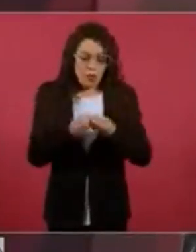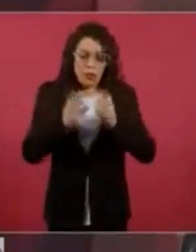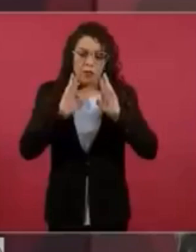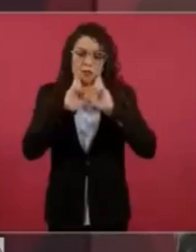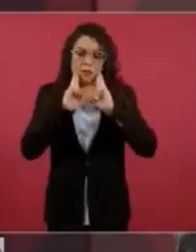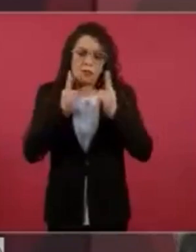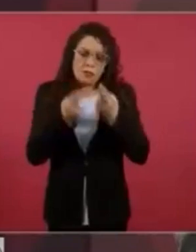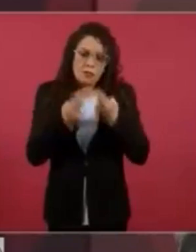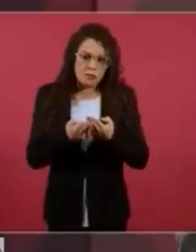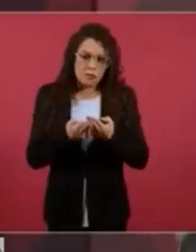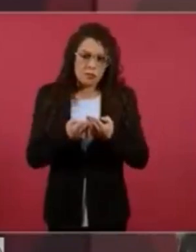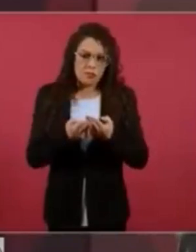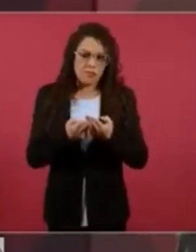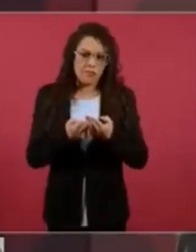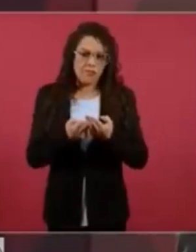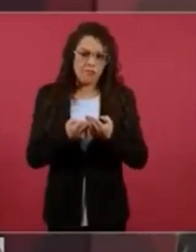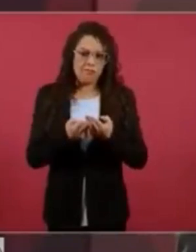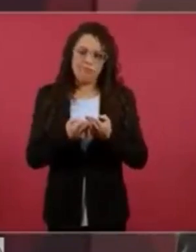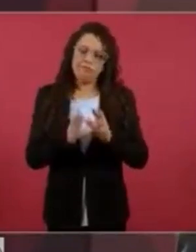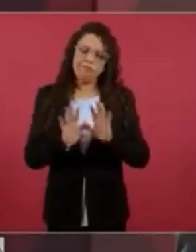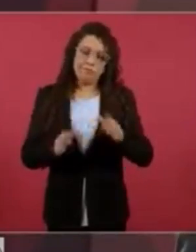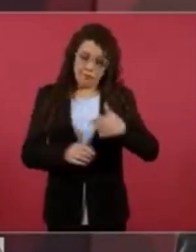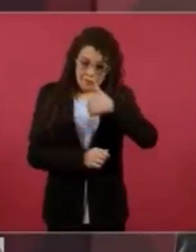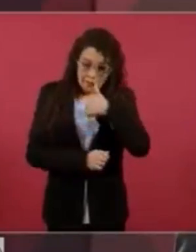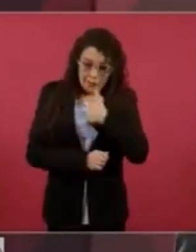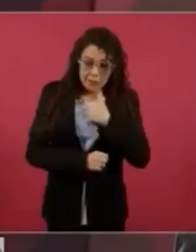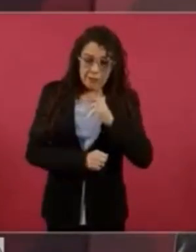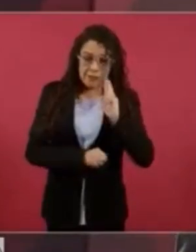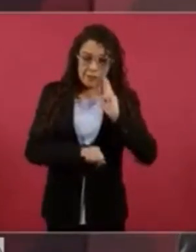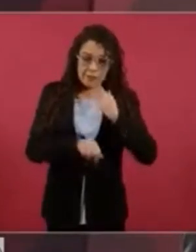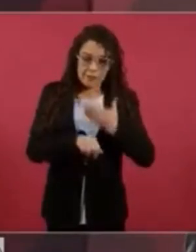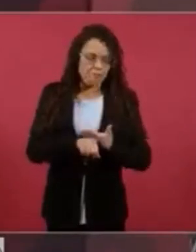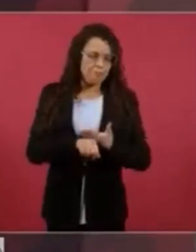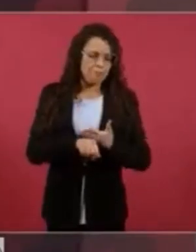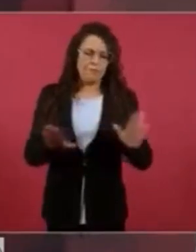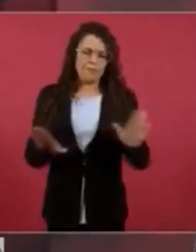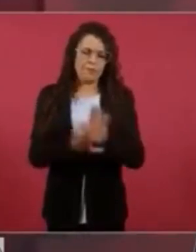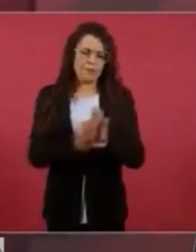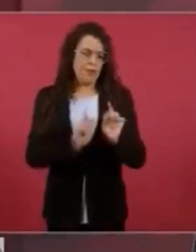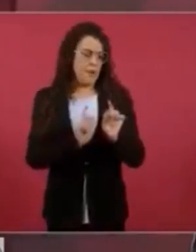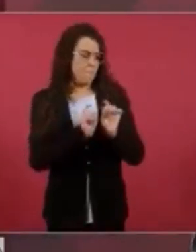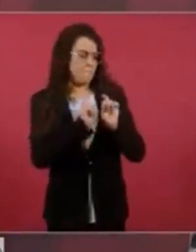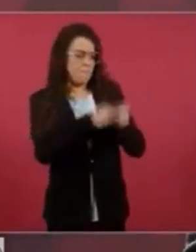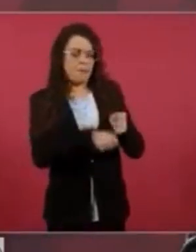más ya a la presidenta